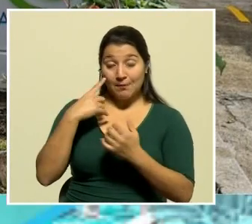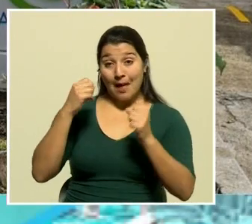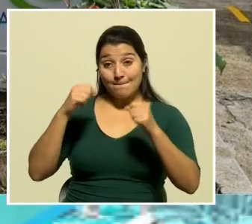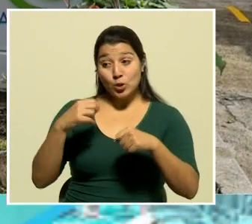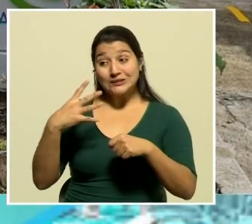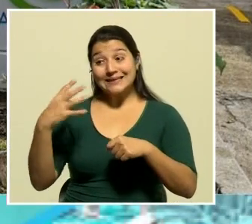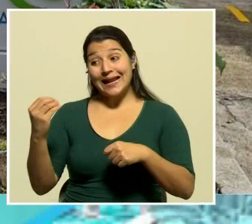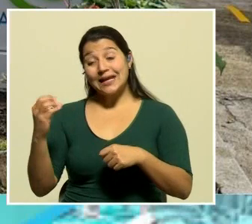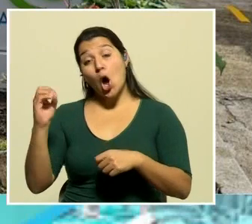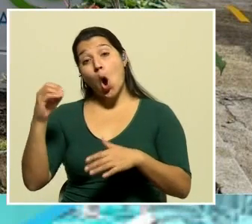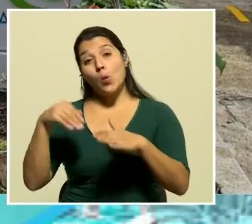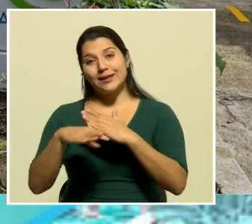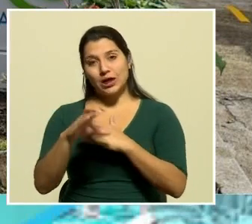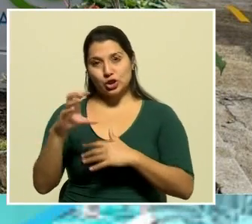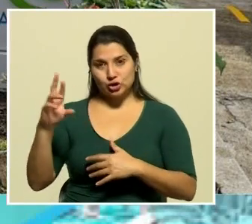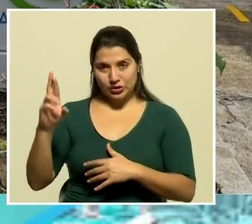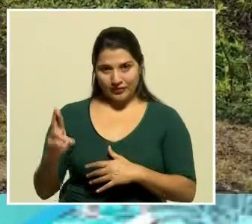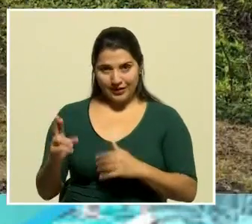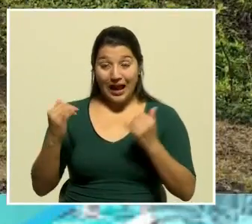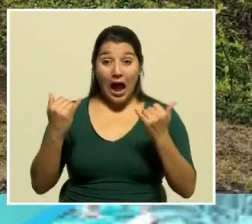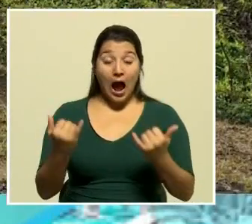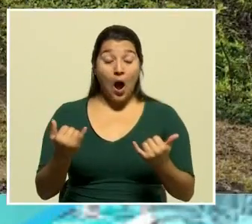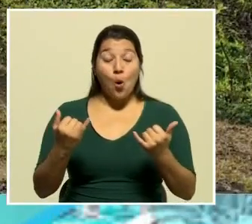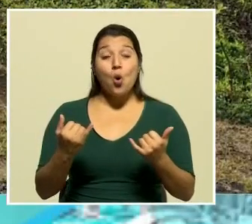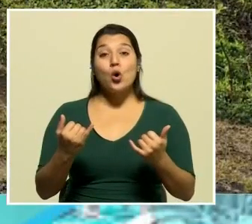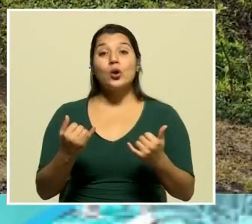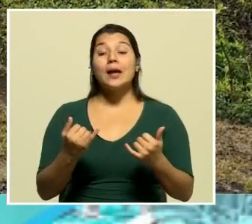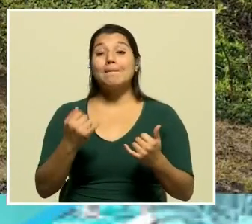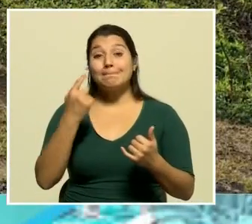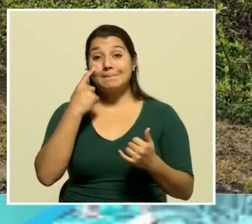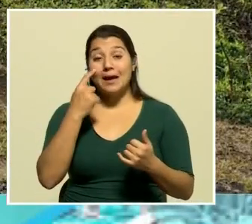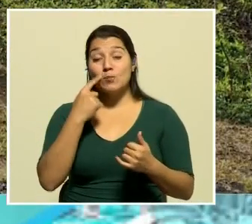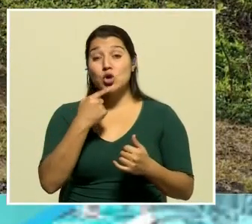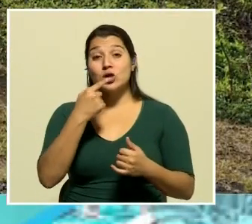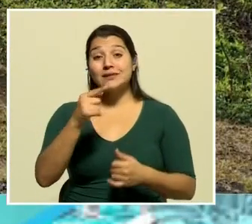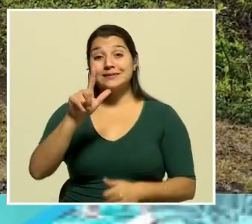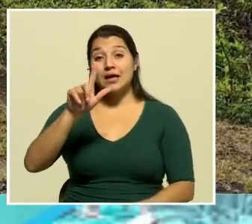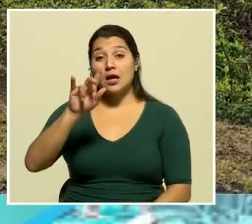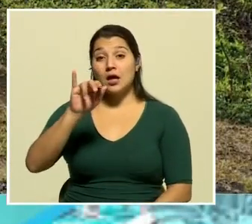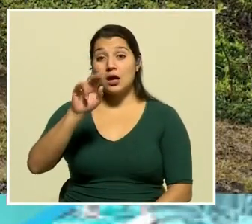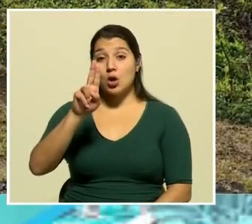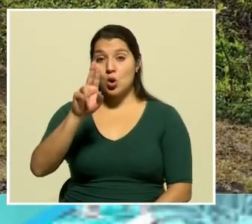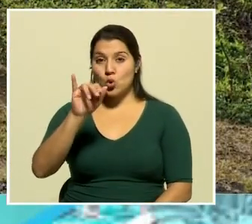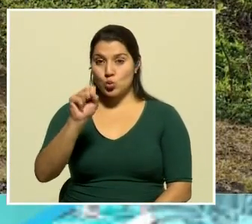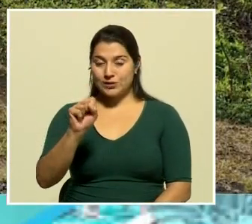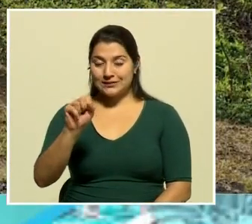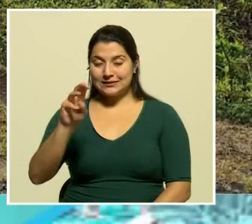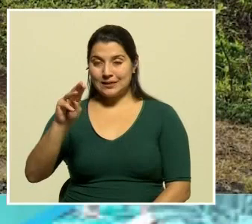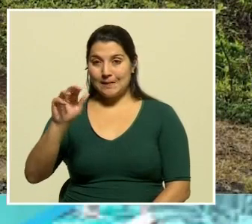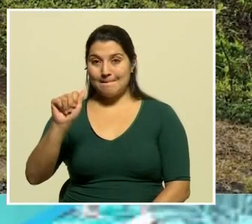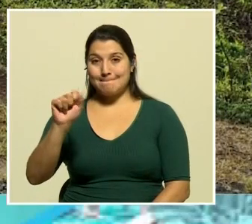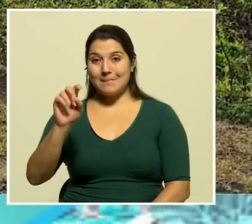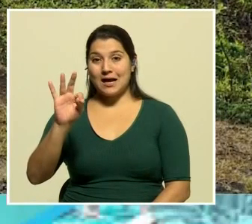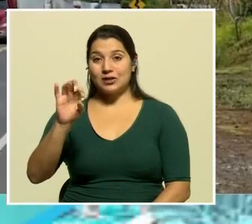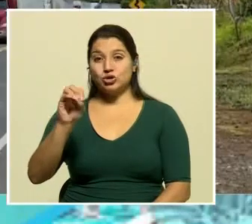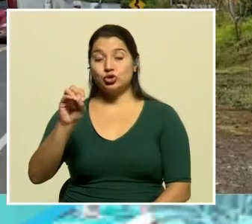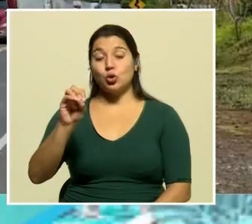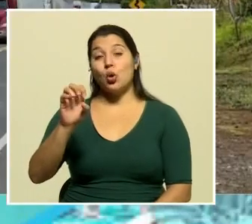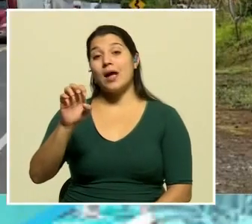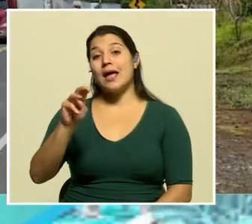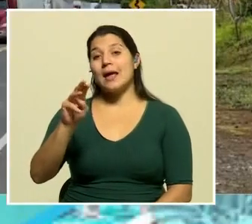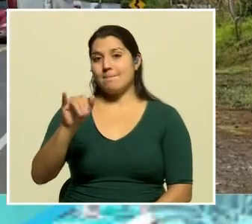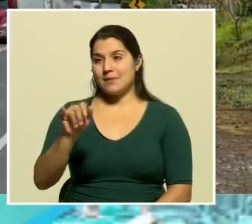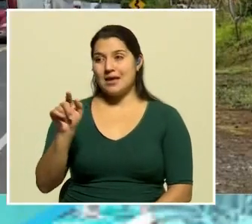país. Vamos a escuchar también esta noche a Luis Mastroeni, quien es miembro y vocero de